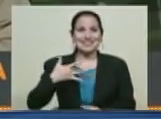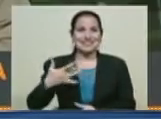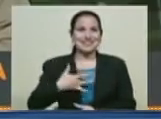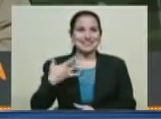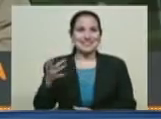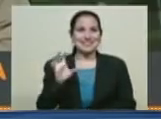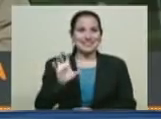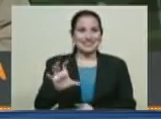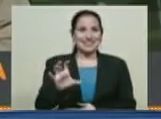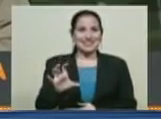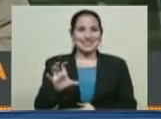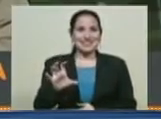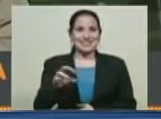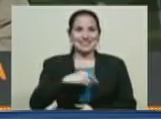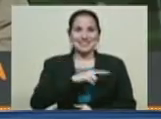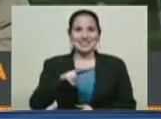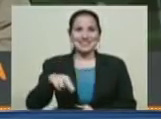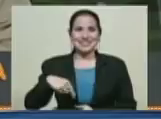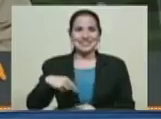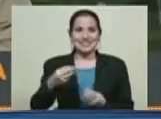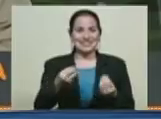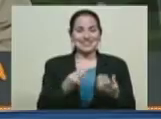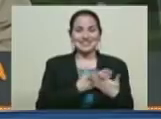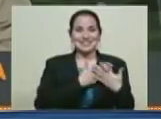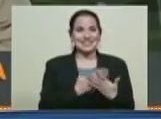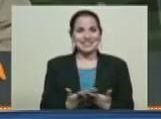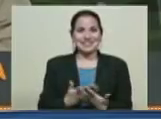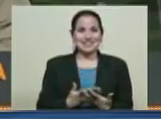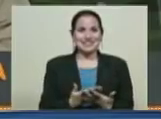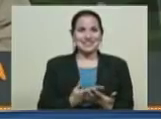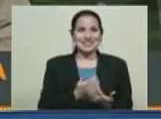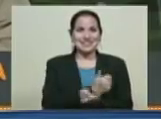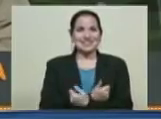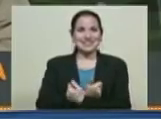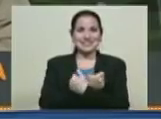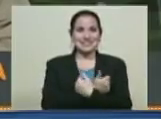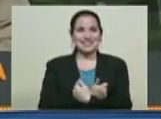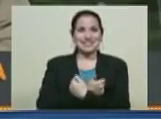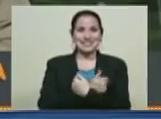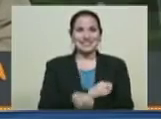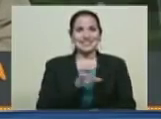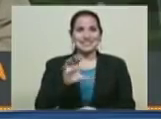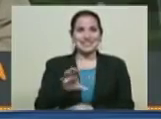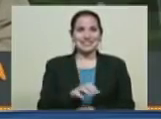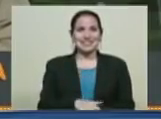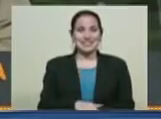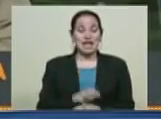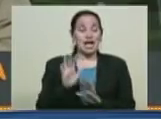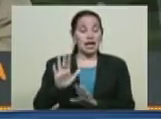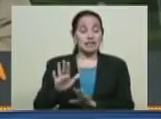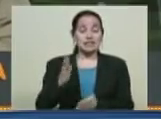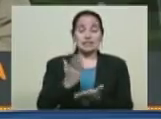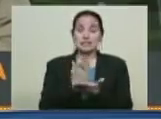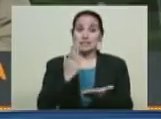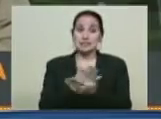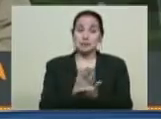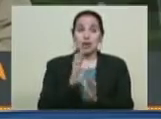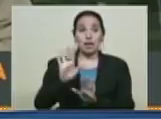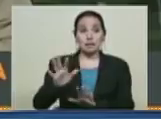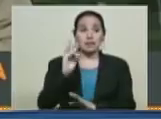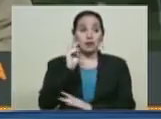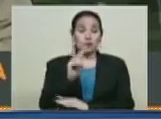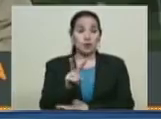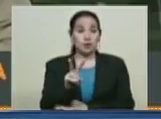porque nosotros, cultivando el amor por la patria, vamos a hacer que Venezuela sea grande. Así va a ser, así lo van a ver